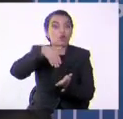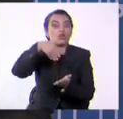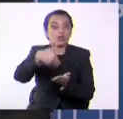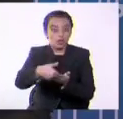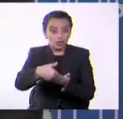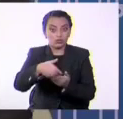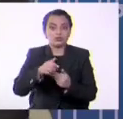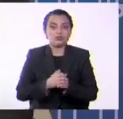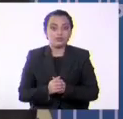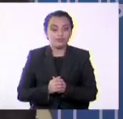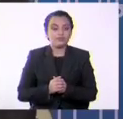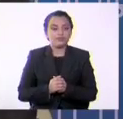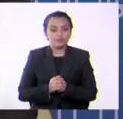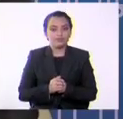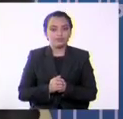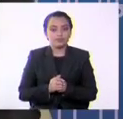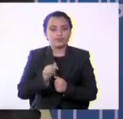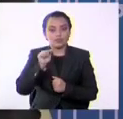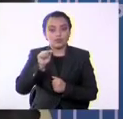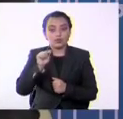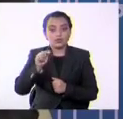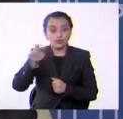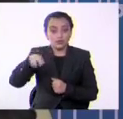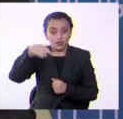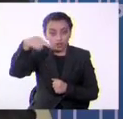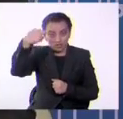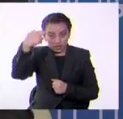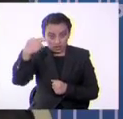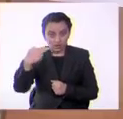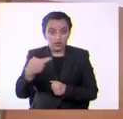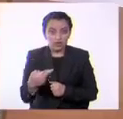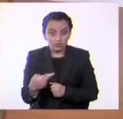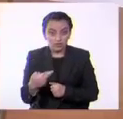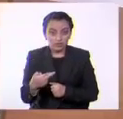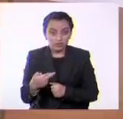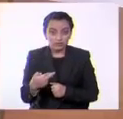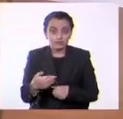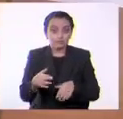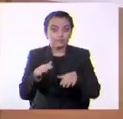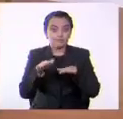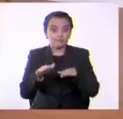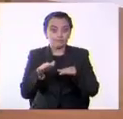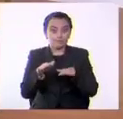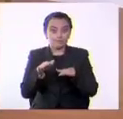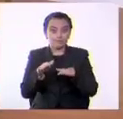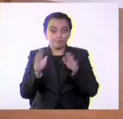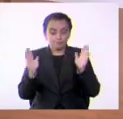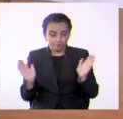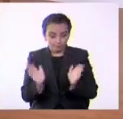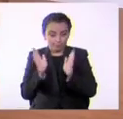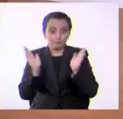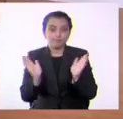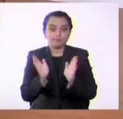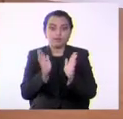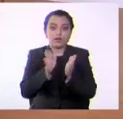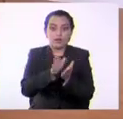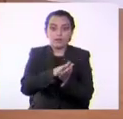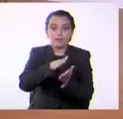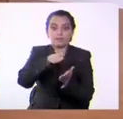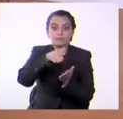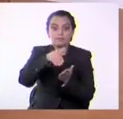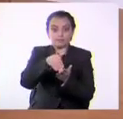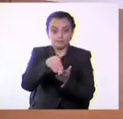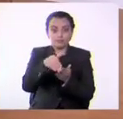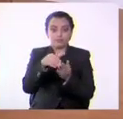los megaproyectos son una realidad que se lleva a cabo gracias a los impulsos y a los procesos globalizadores.